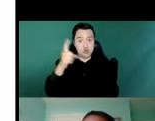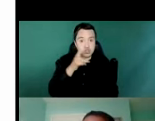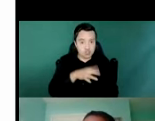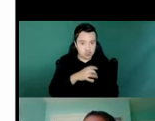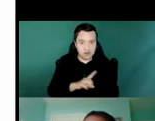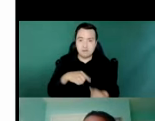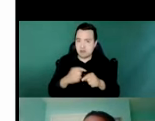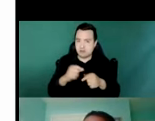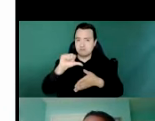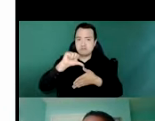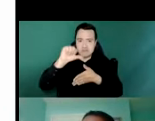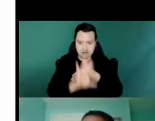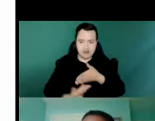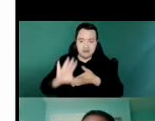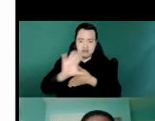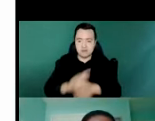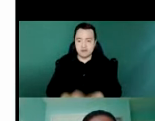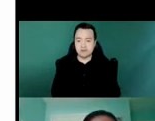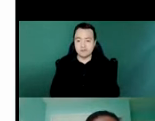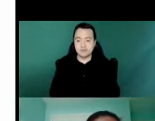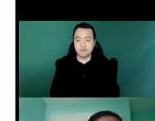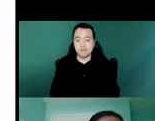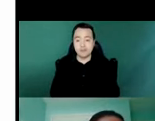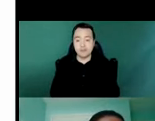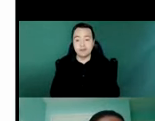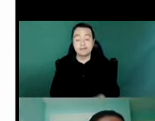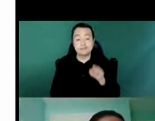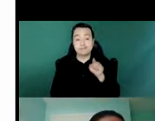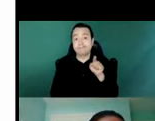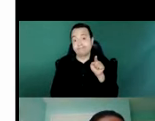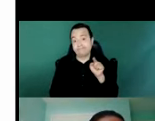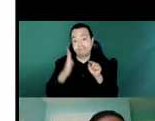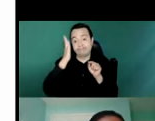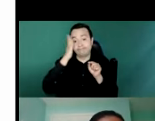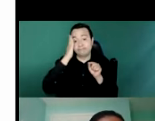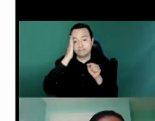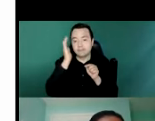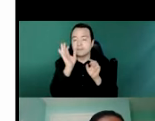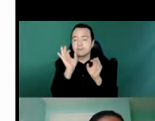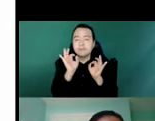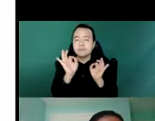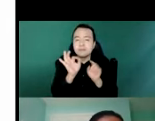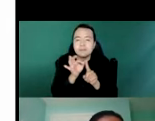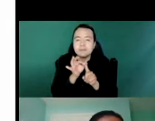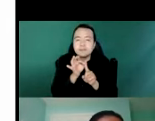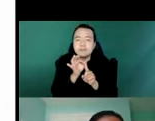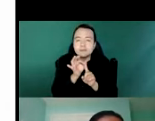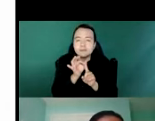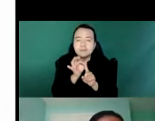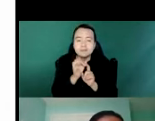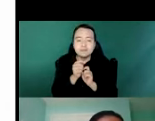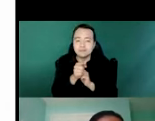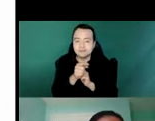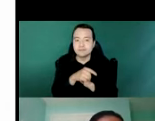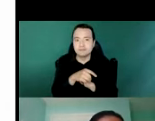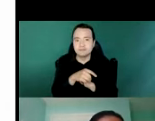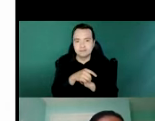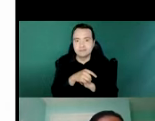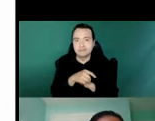Latinoamérica. Y naturalmente sucedió algo muy especial, que tuvimos una demanda enorme